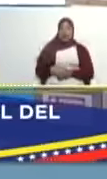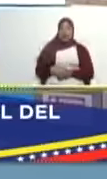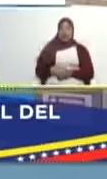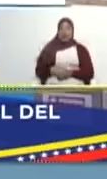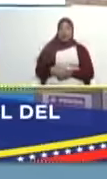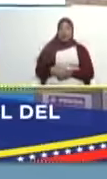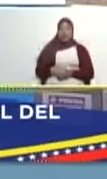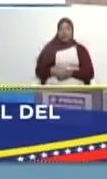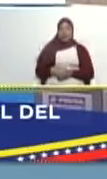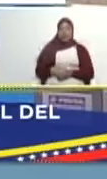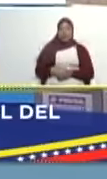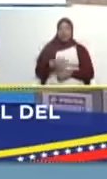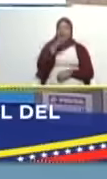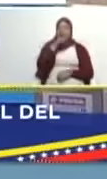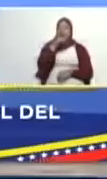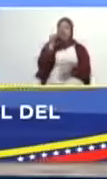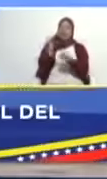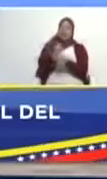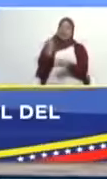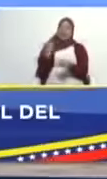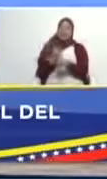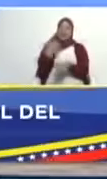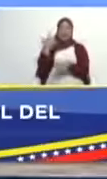Pariendo, pariendo.